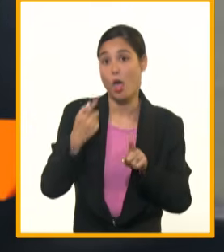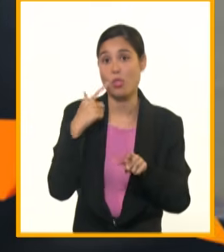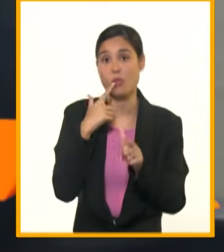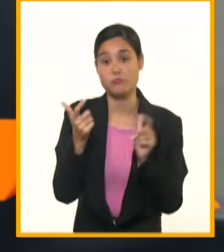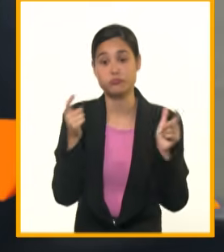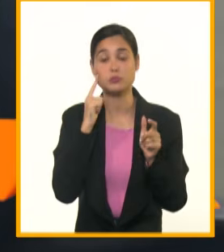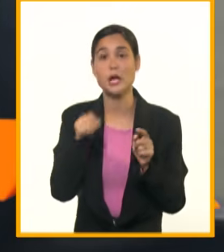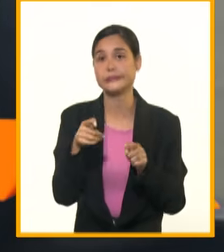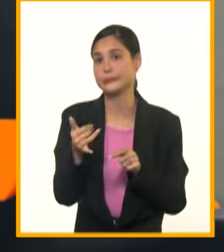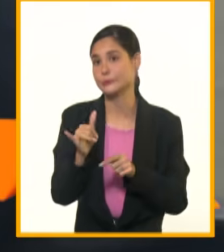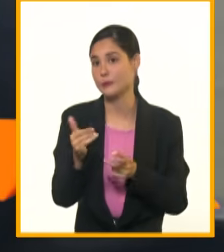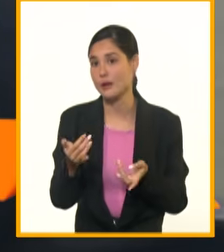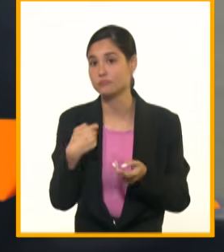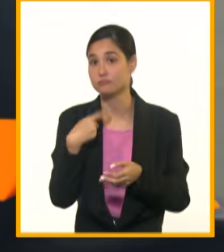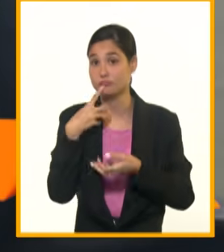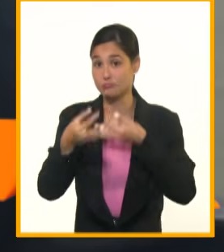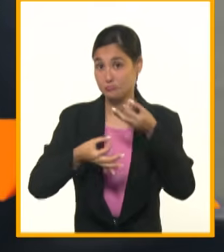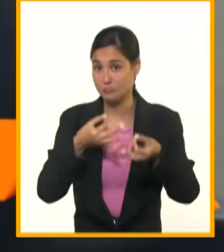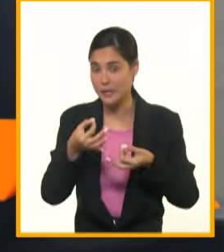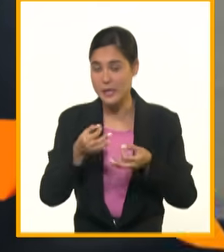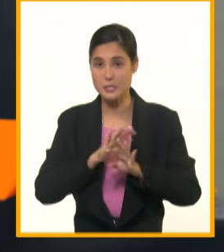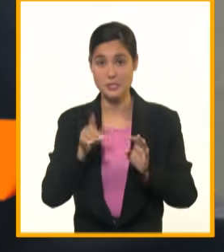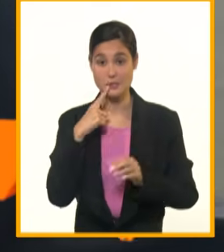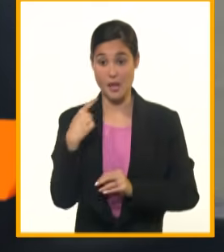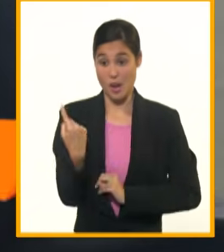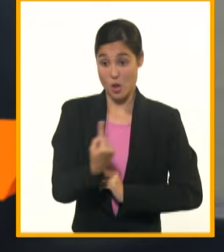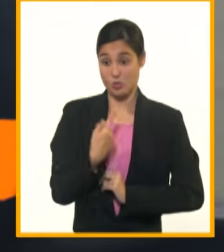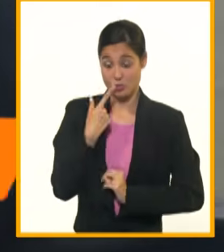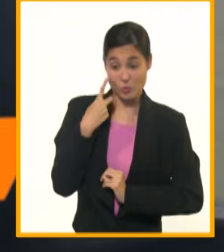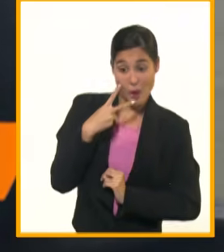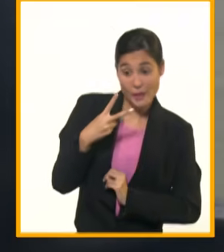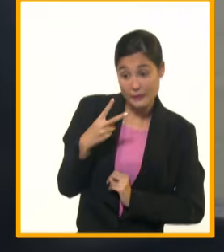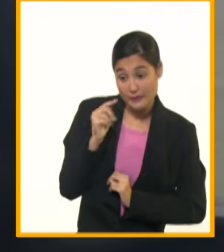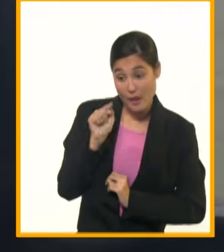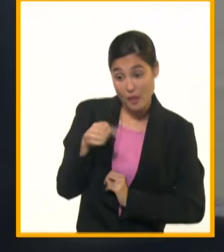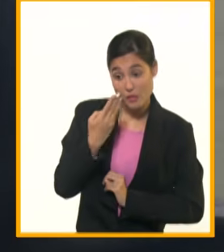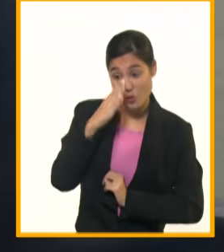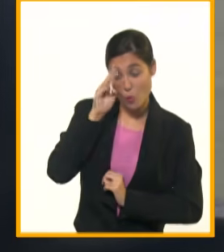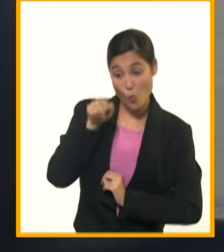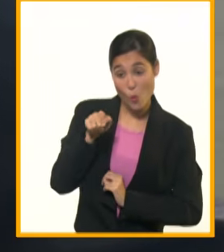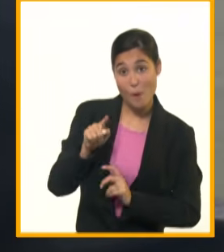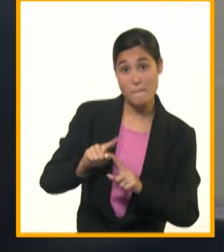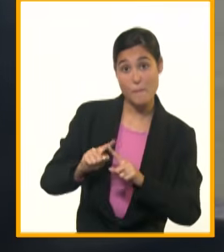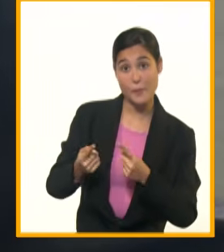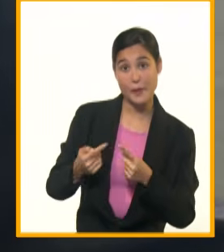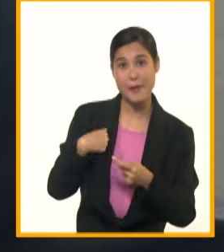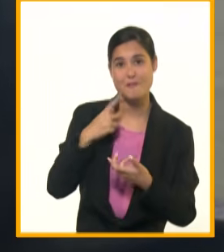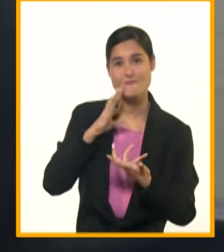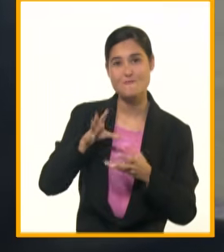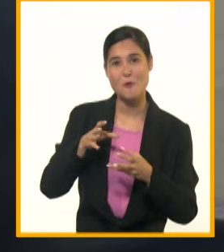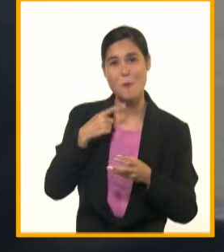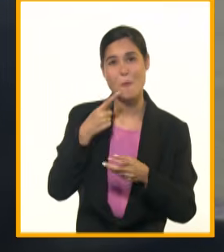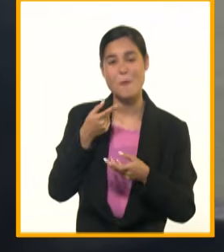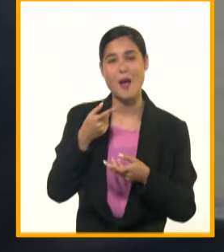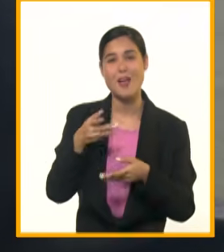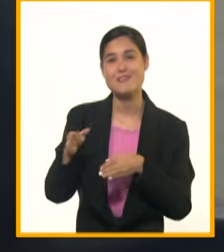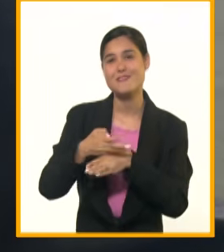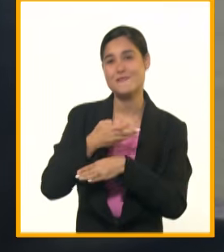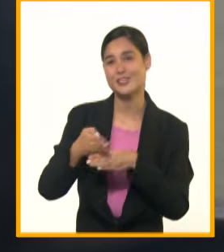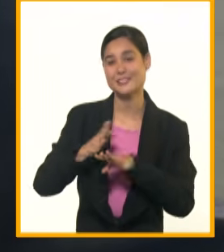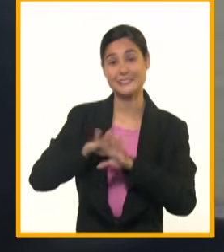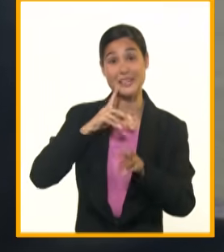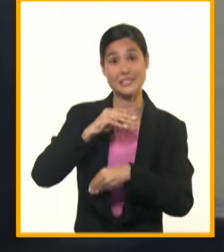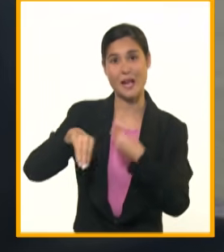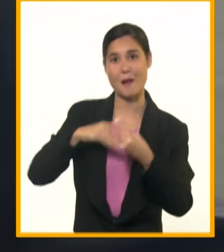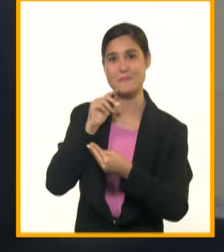está dando mucha atención a ese tema porque, bueno, claro que el restablecimiento del sistema energético de Cuba es una